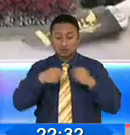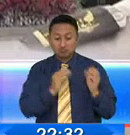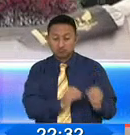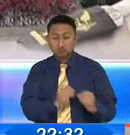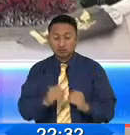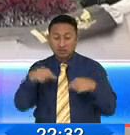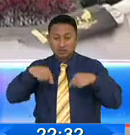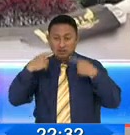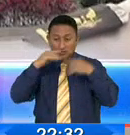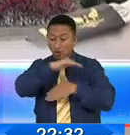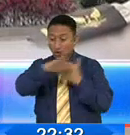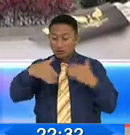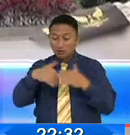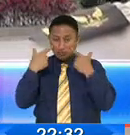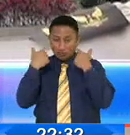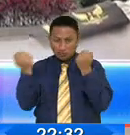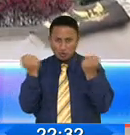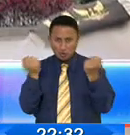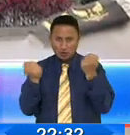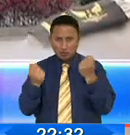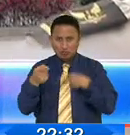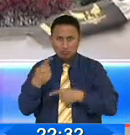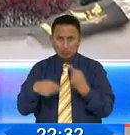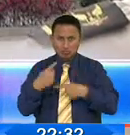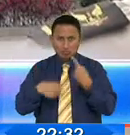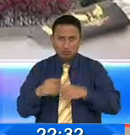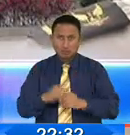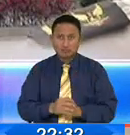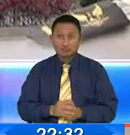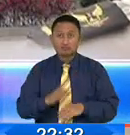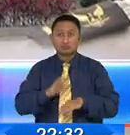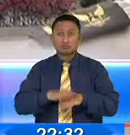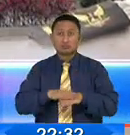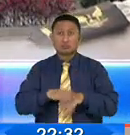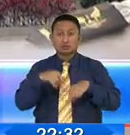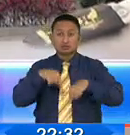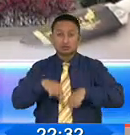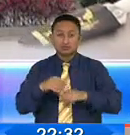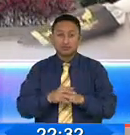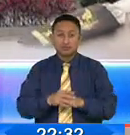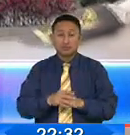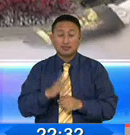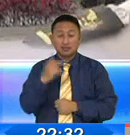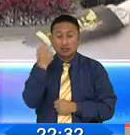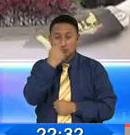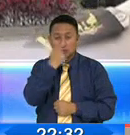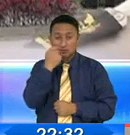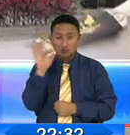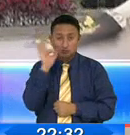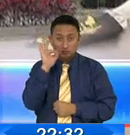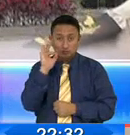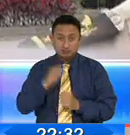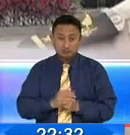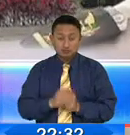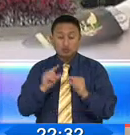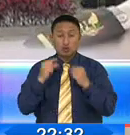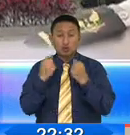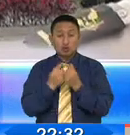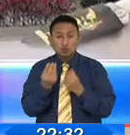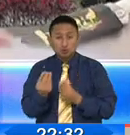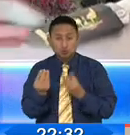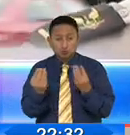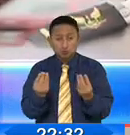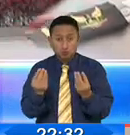controlar esos territorios, esto debido especialmente al microtráfico. Y hay microgrupos que también se